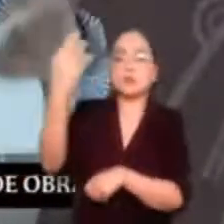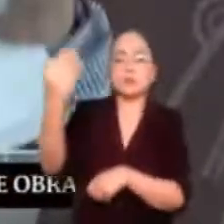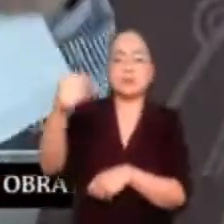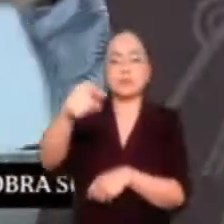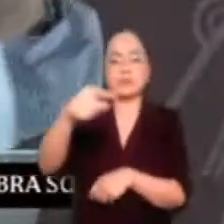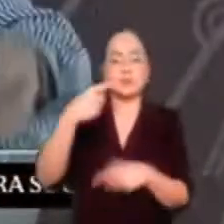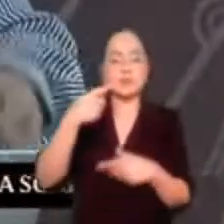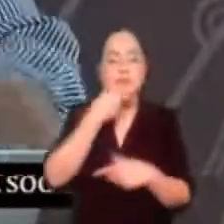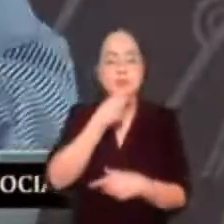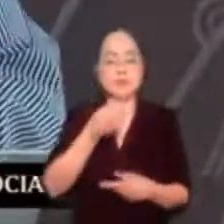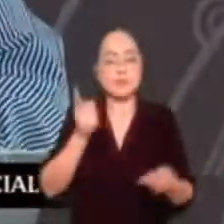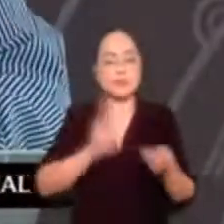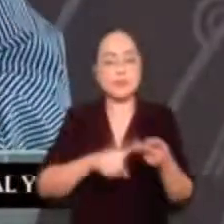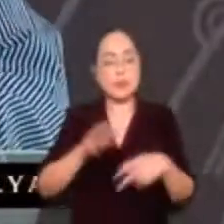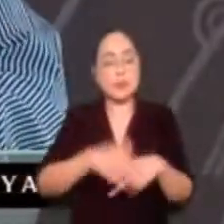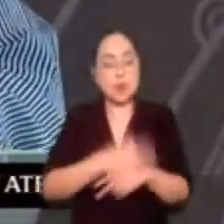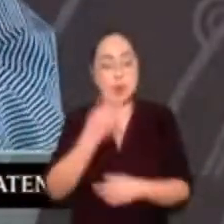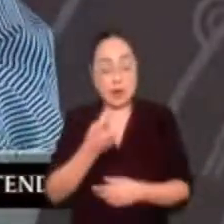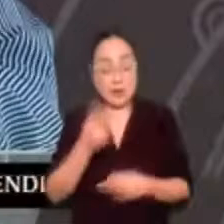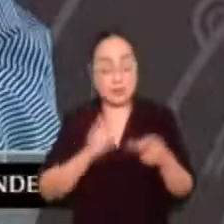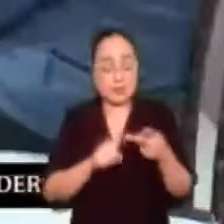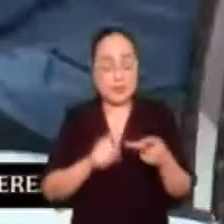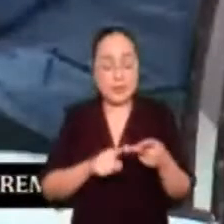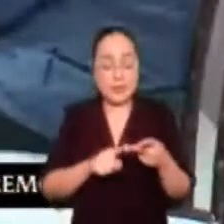esto. Número dos.